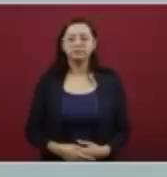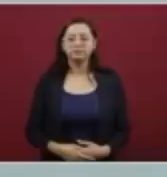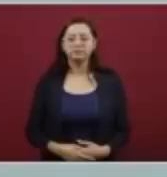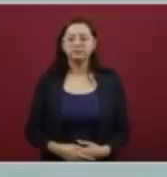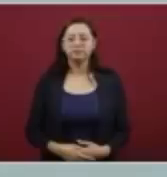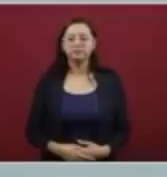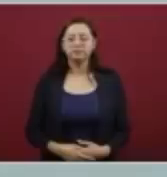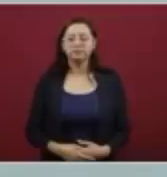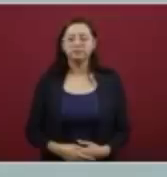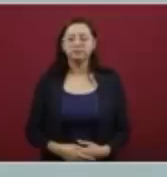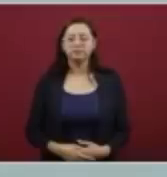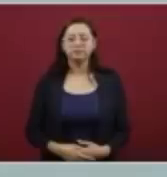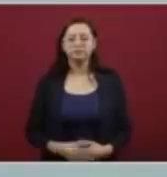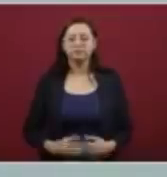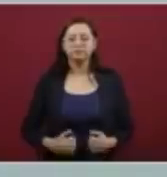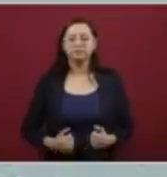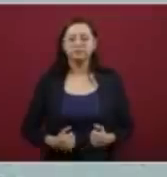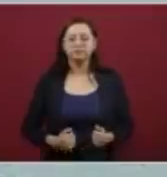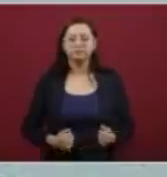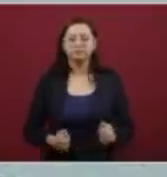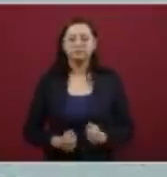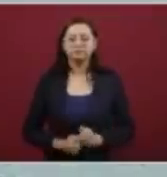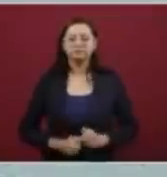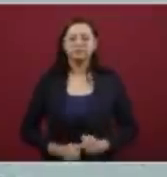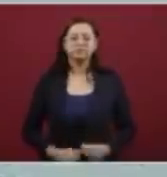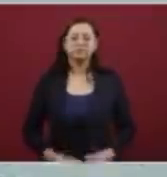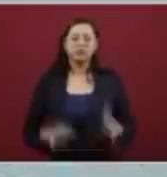Y en la Constitución del 17,